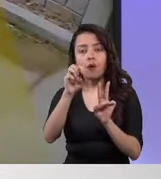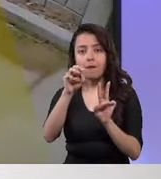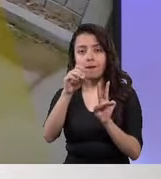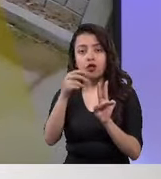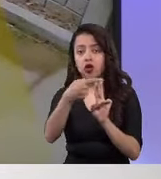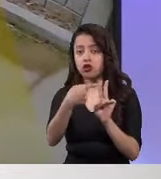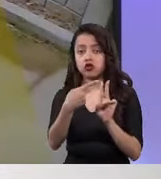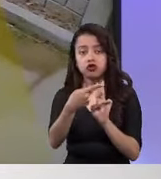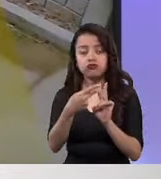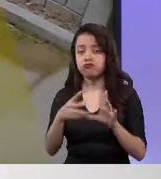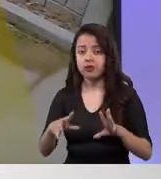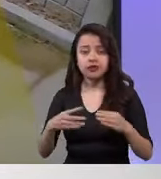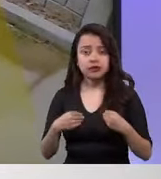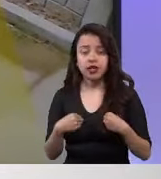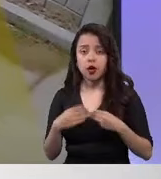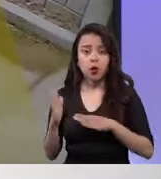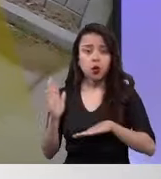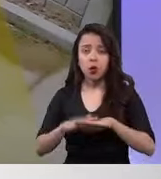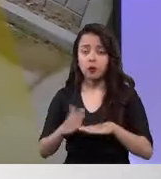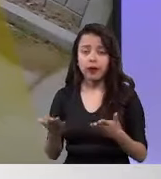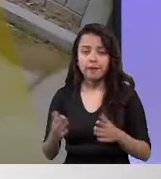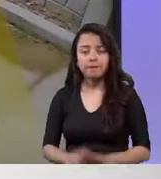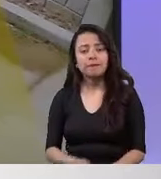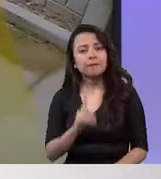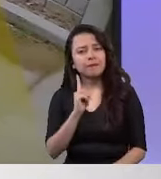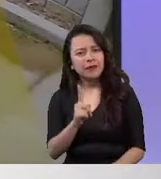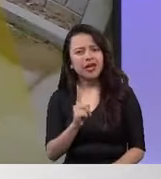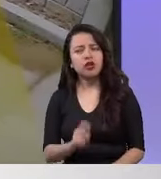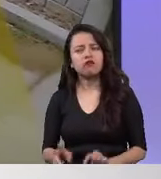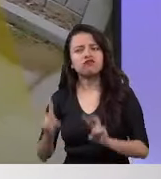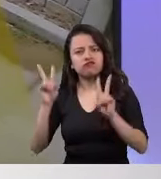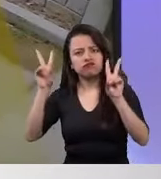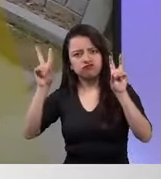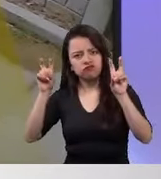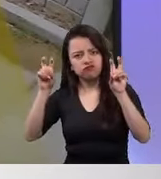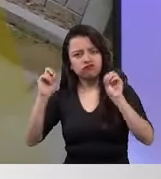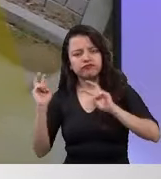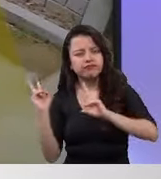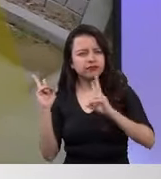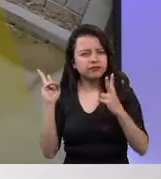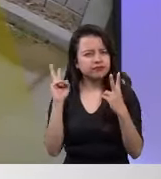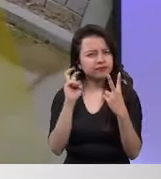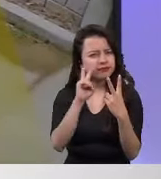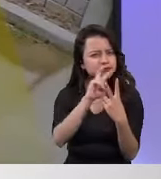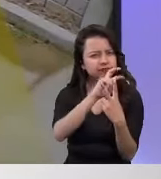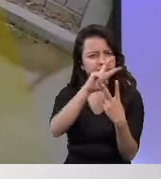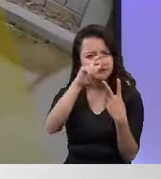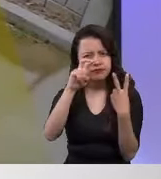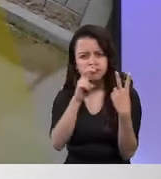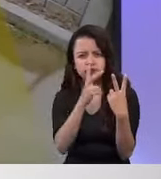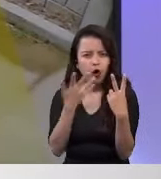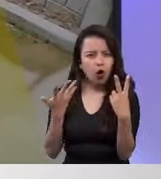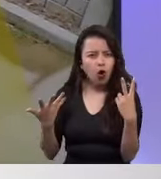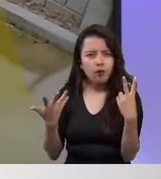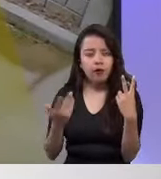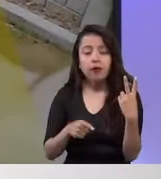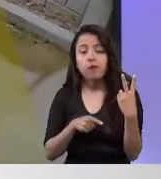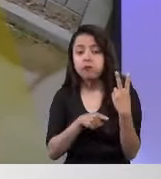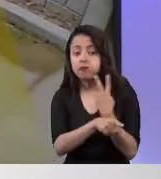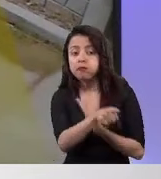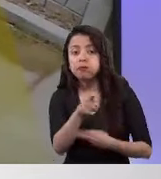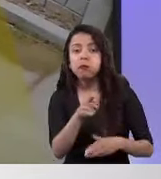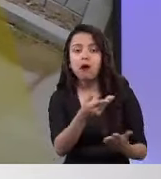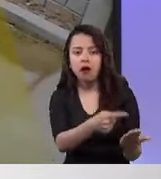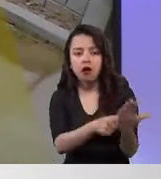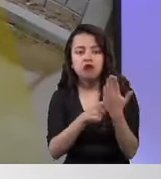aceptaron cargos. Pero este tema continúa, y es que resulta que aunque algunos pagos se hicieron, y por supuesto no se prestó la